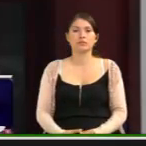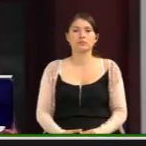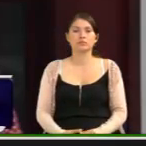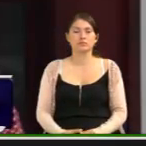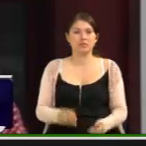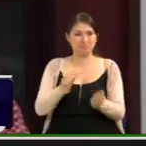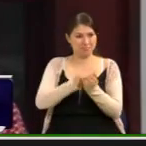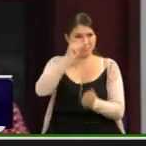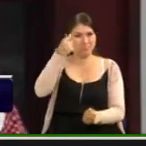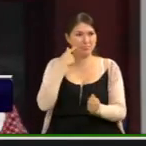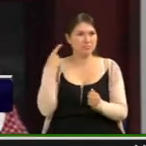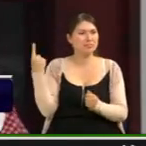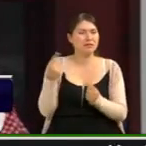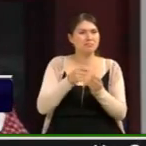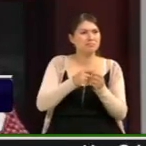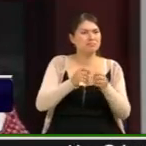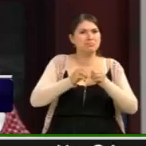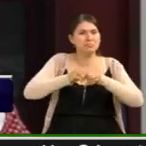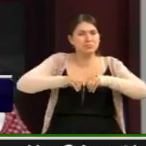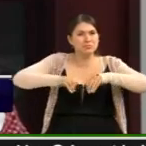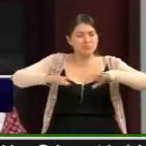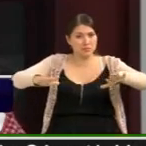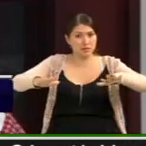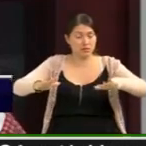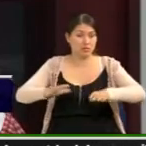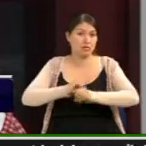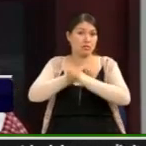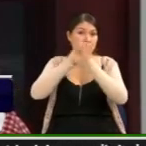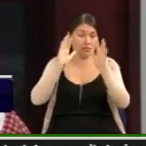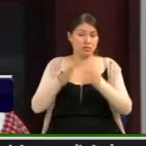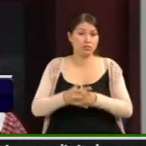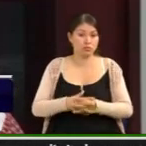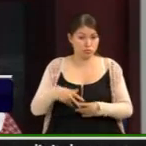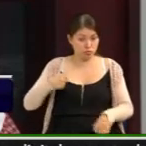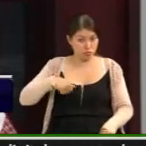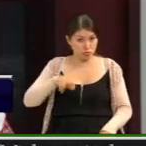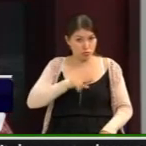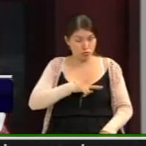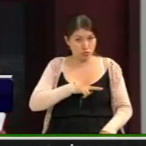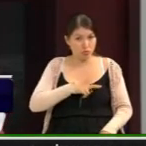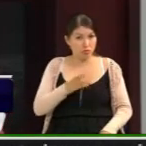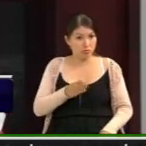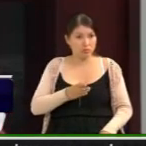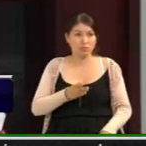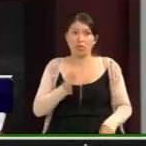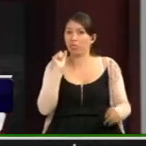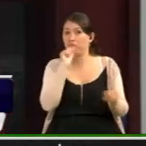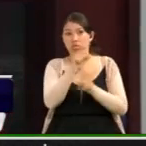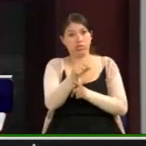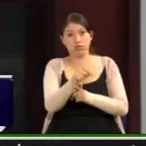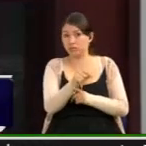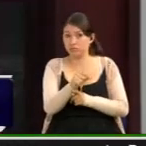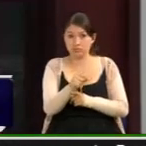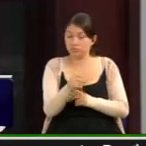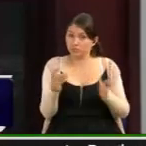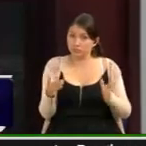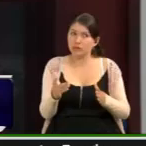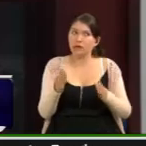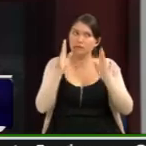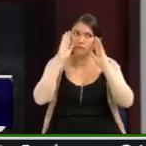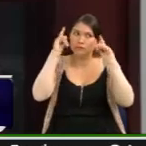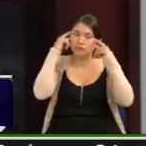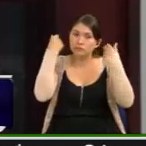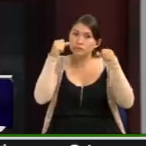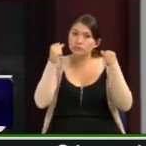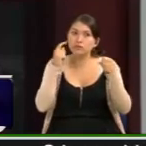El panfleto que está circulando, sin que claramente nosotros podamos en este momento menospreciar cualquier acción de estas, hay que estar